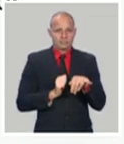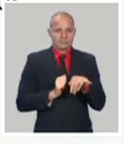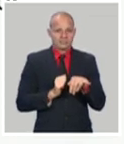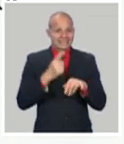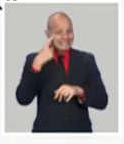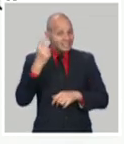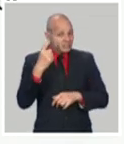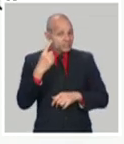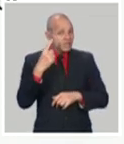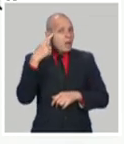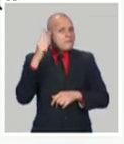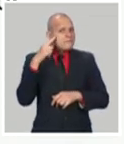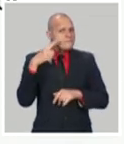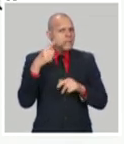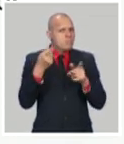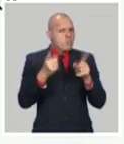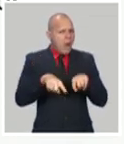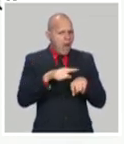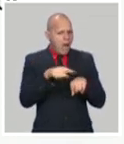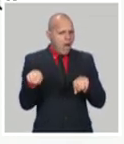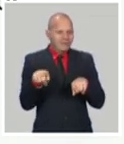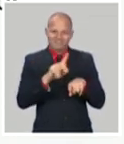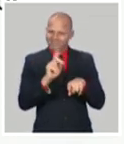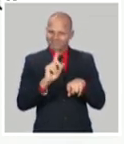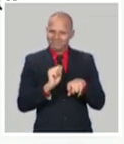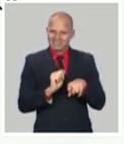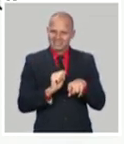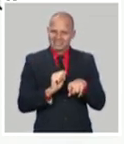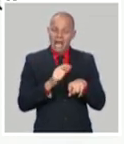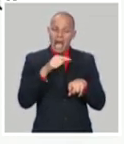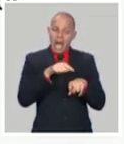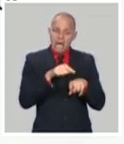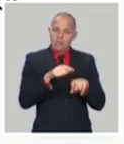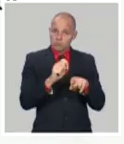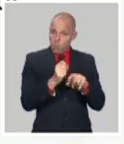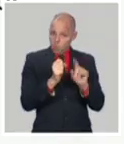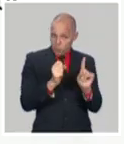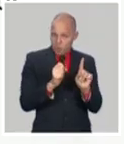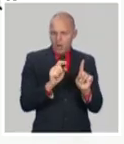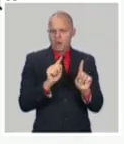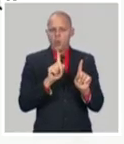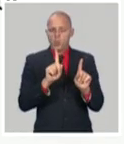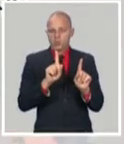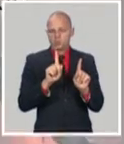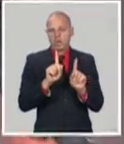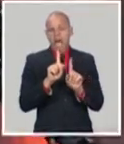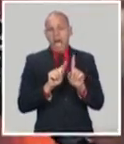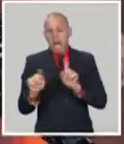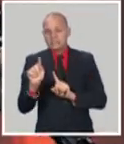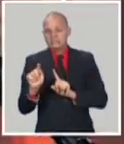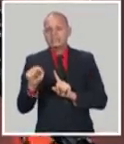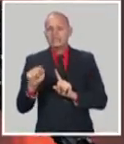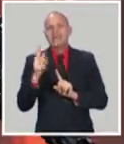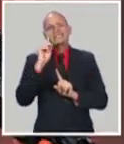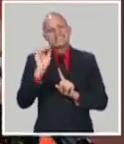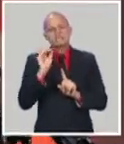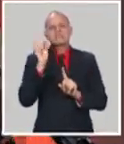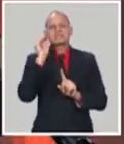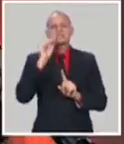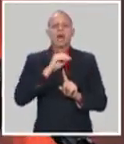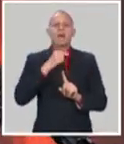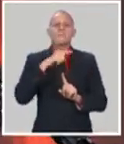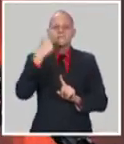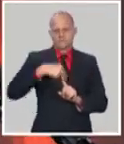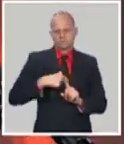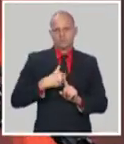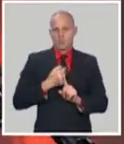es igual. En este ciclo replicativo se está replicando en una persona, se transmite, se replica en otra, se transmite. Pueden